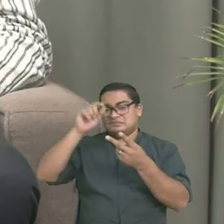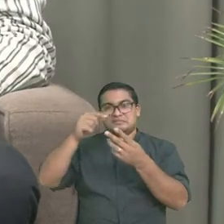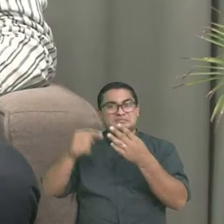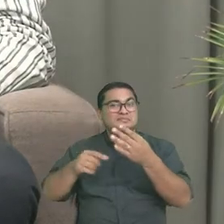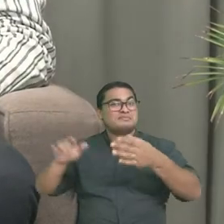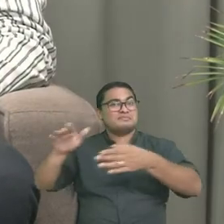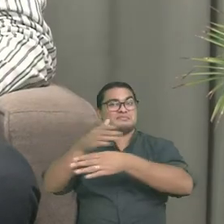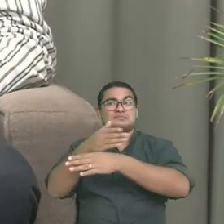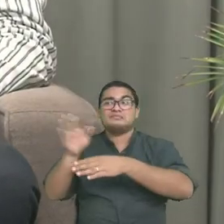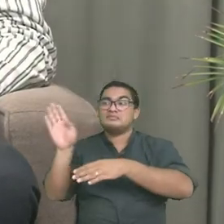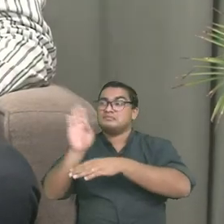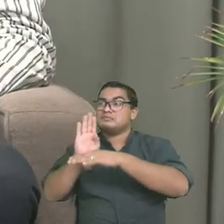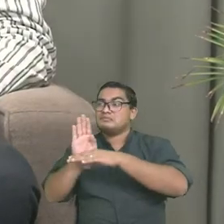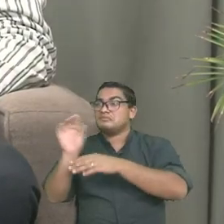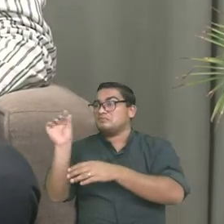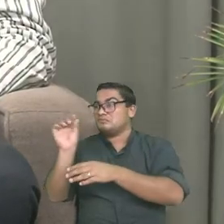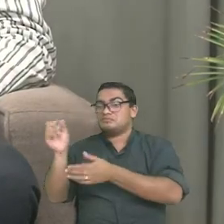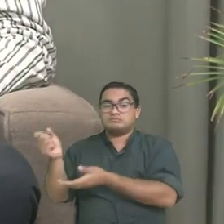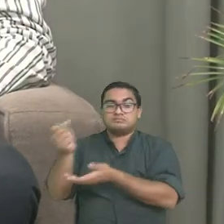que nos han ayudado en préstamo,